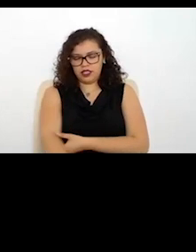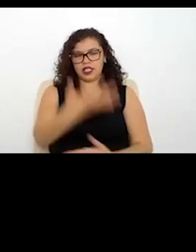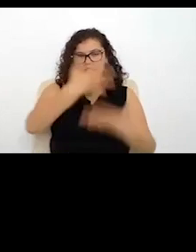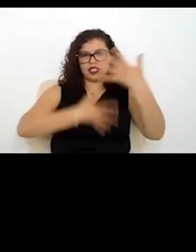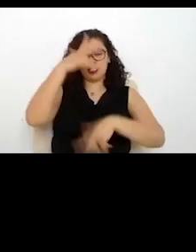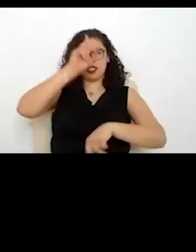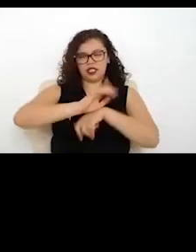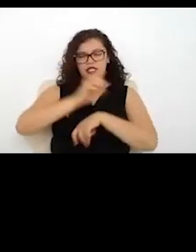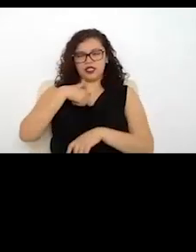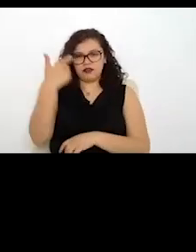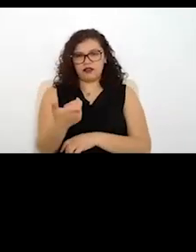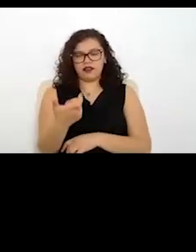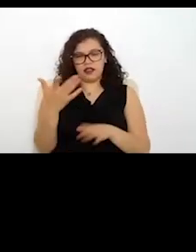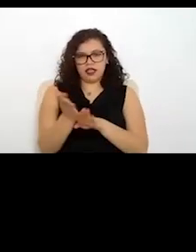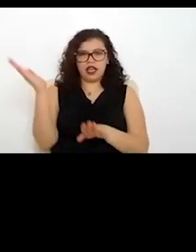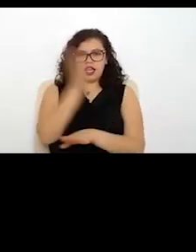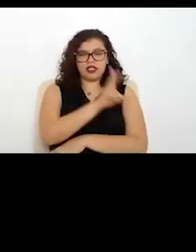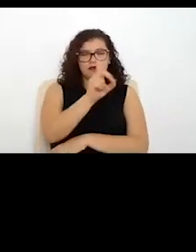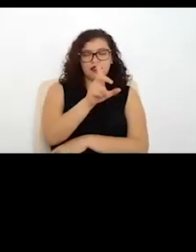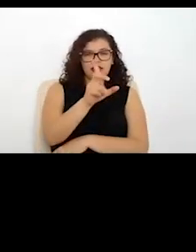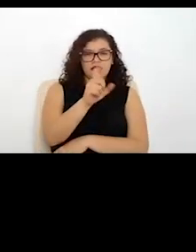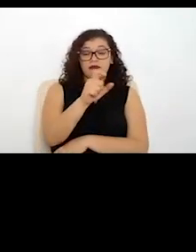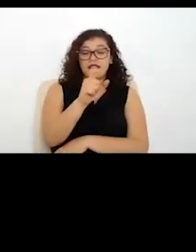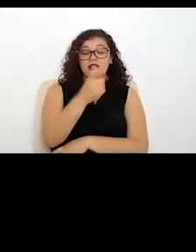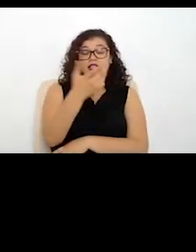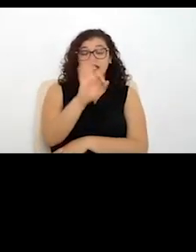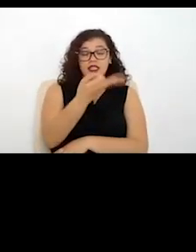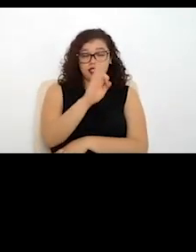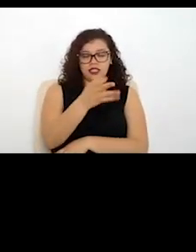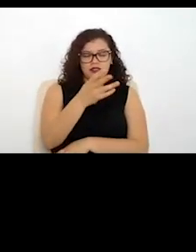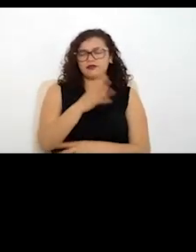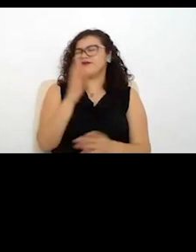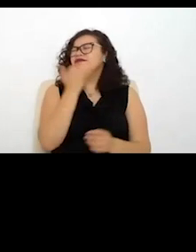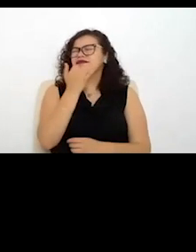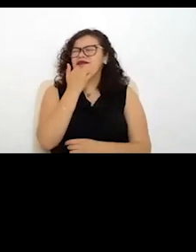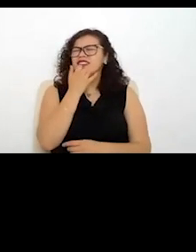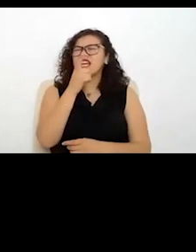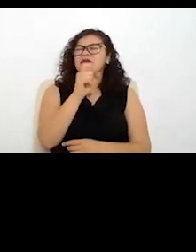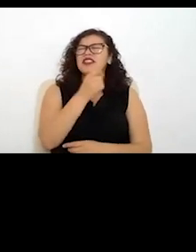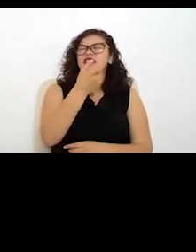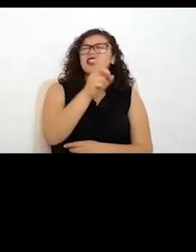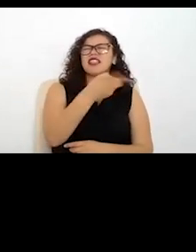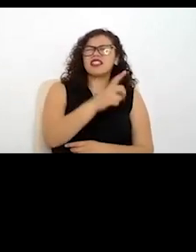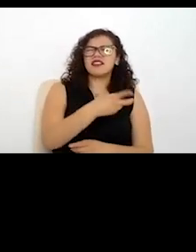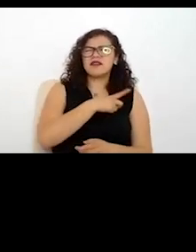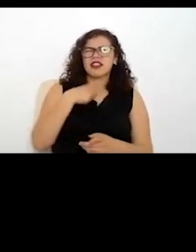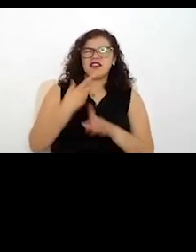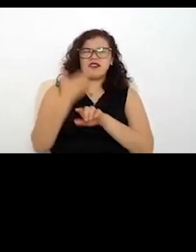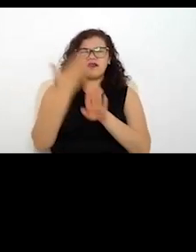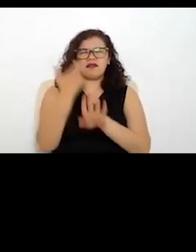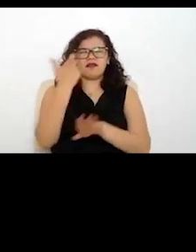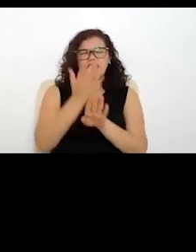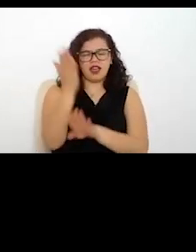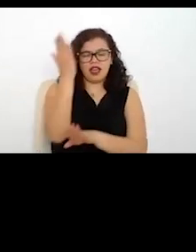salario que deben ser pagaderos antes del 20 de diciembre. Puede ser más, pero jamás menos. Y prácticamente el fin del aguinaldo es que pueda garantizar que haya